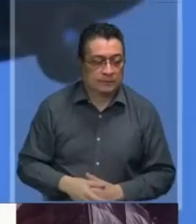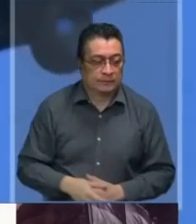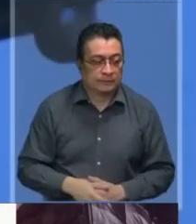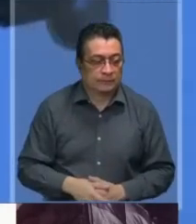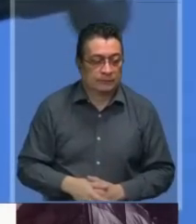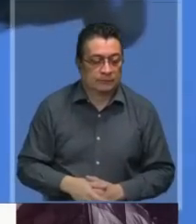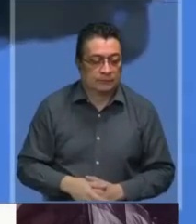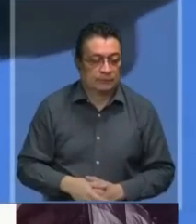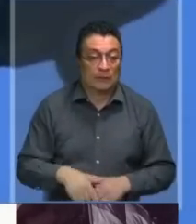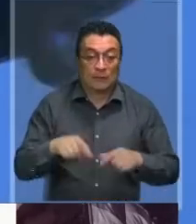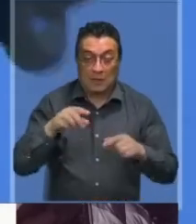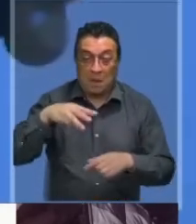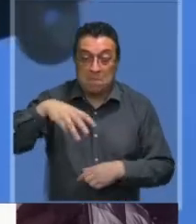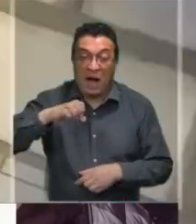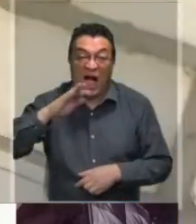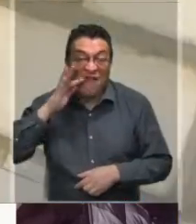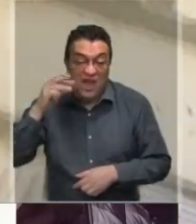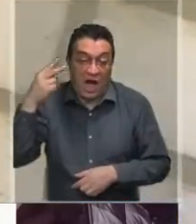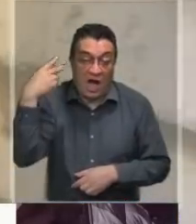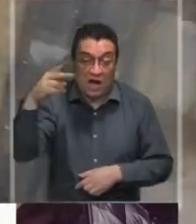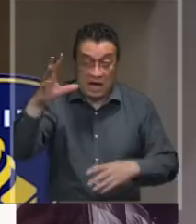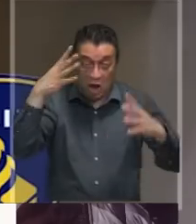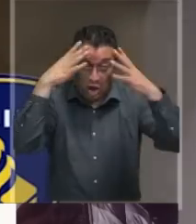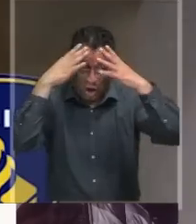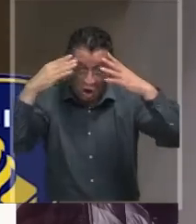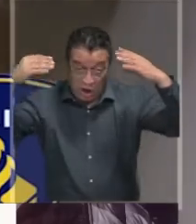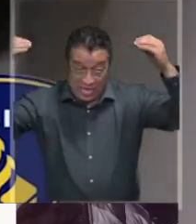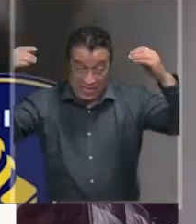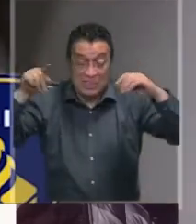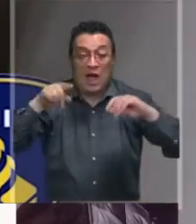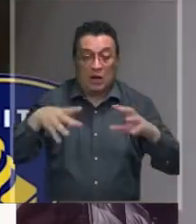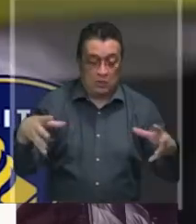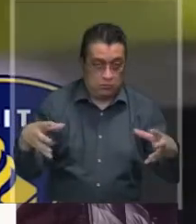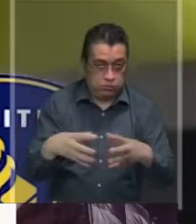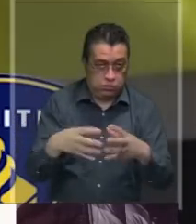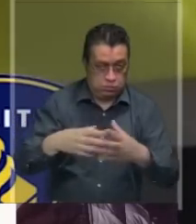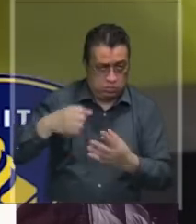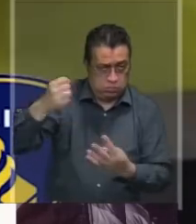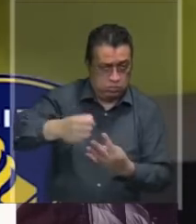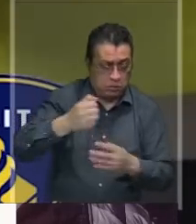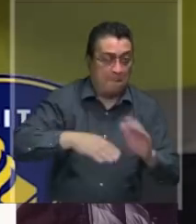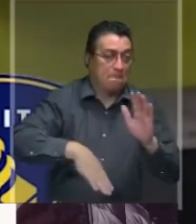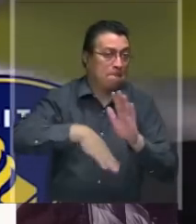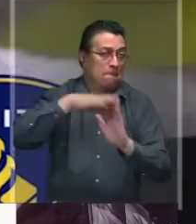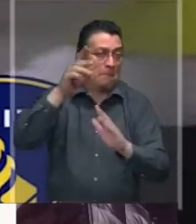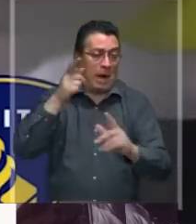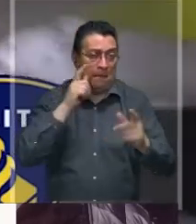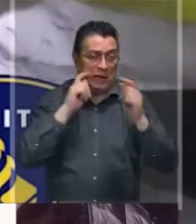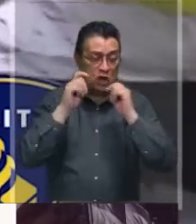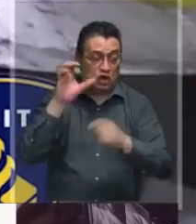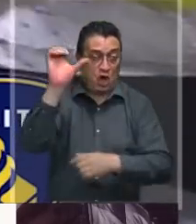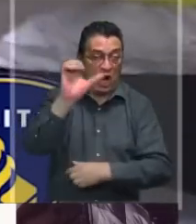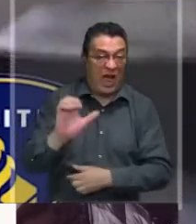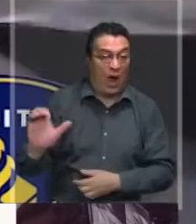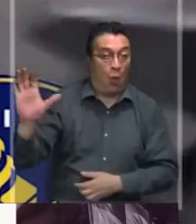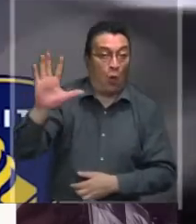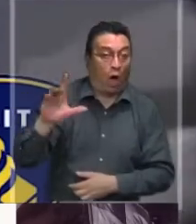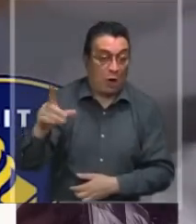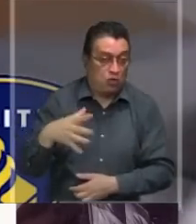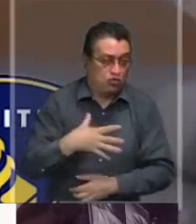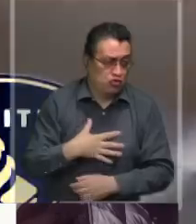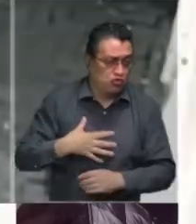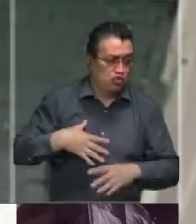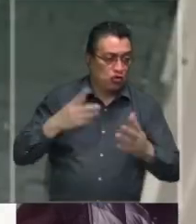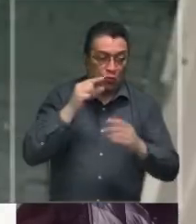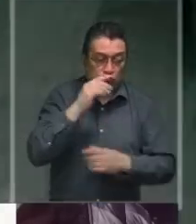La Mocromafia, o mafia holandesa, está dentro de las organizaciones criminales más temidas de Europa, responsable hace poco